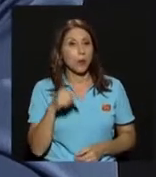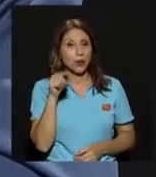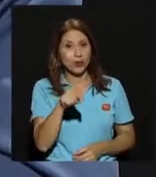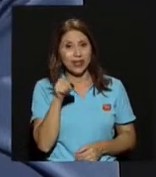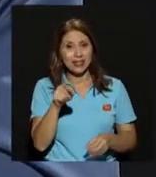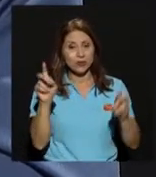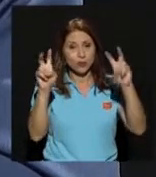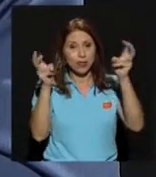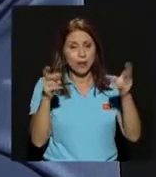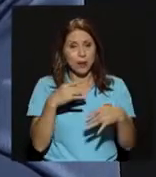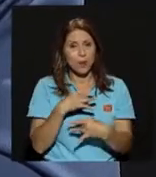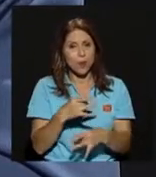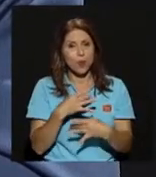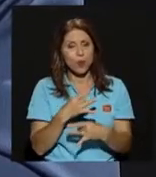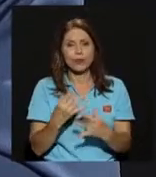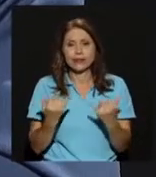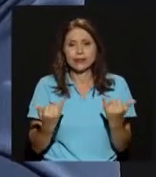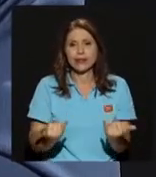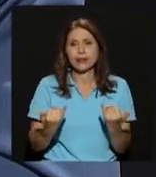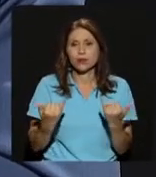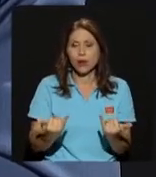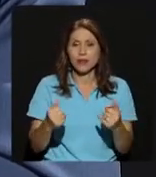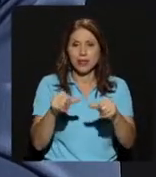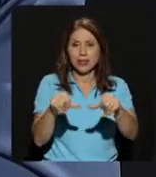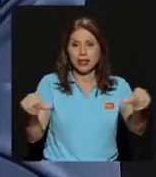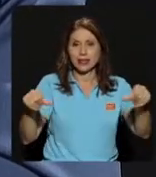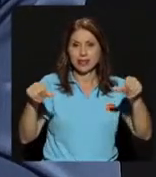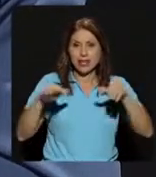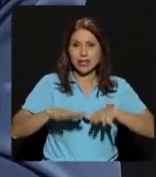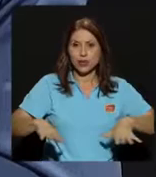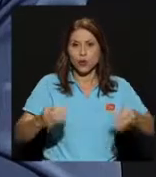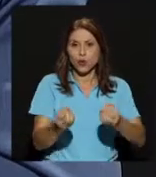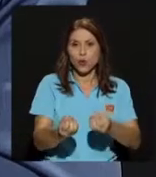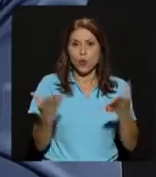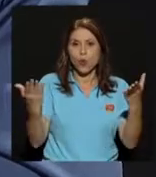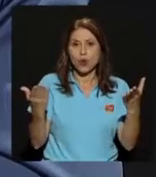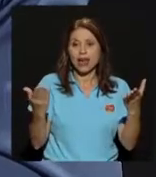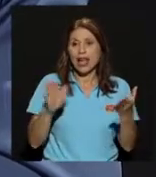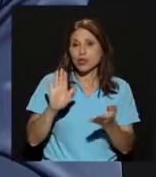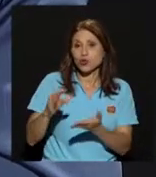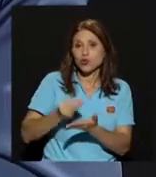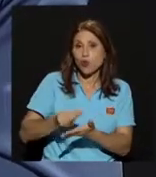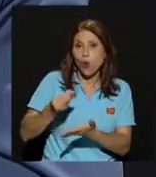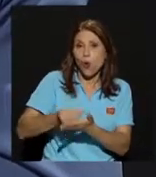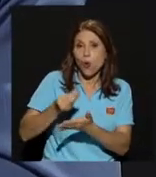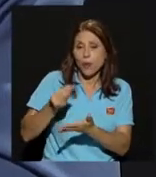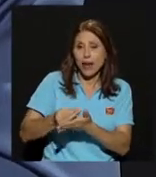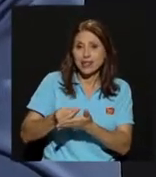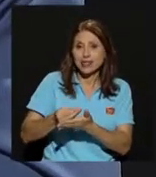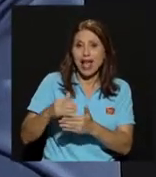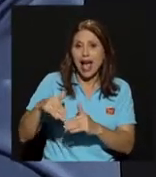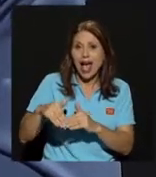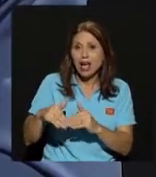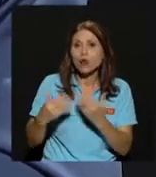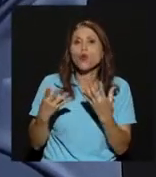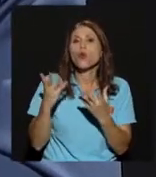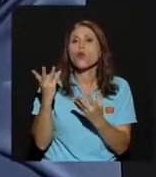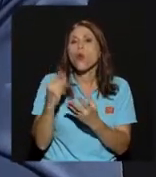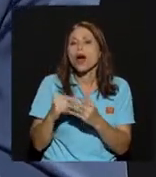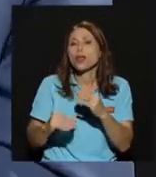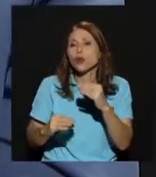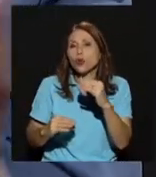interesante actualmente el sector público sus compras ascienden a un 13 por ciento del pib entonces